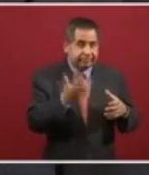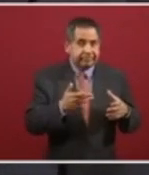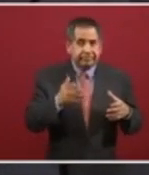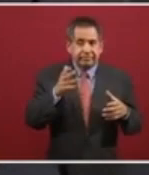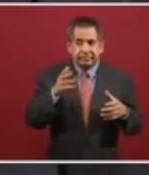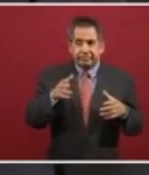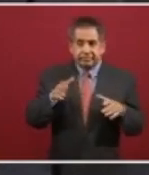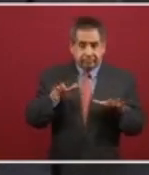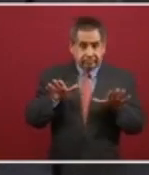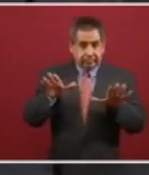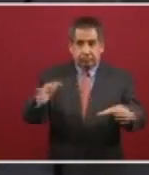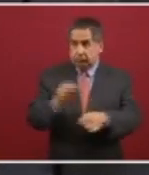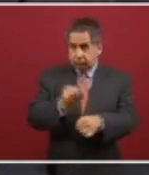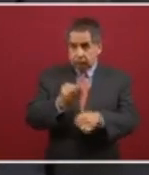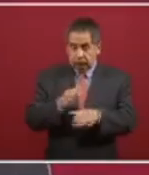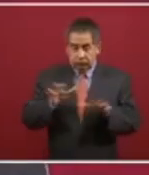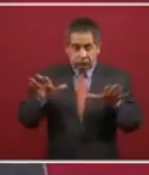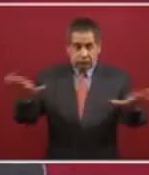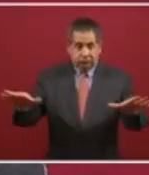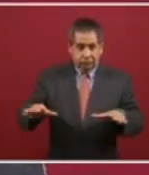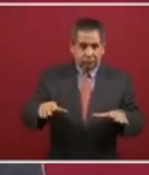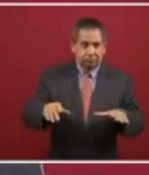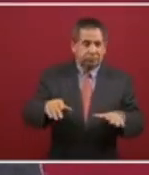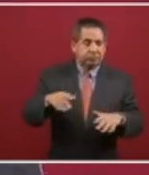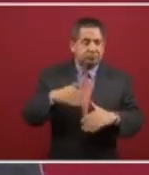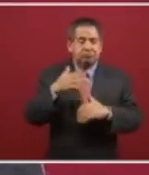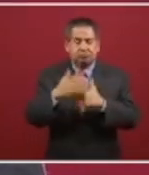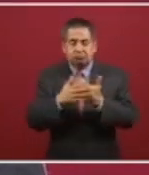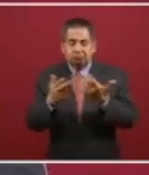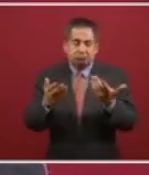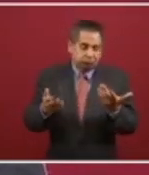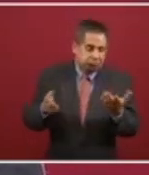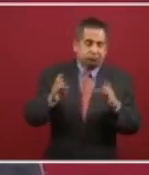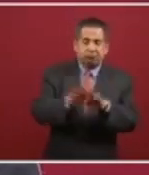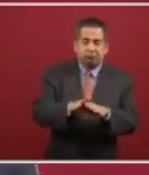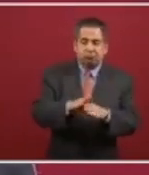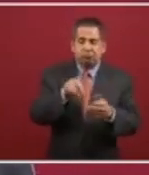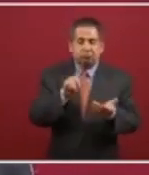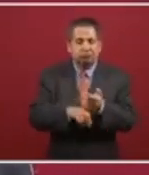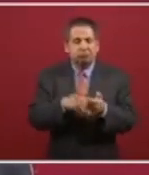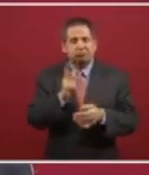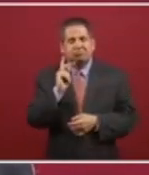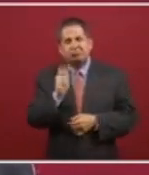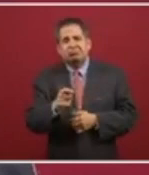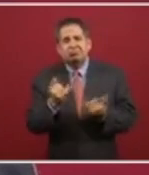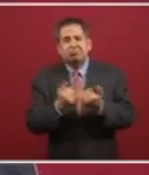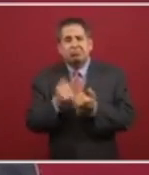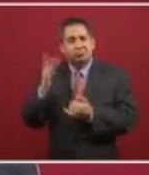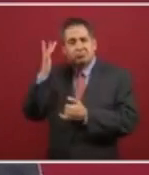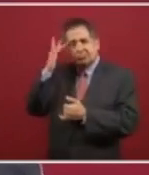el actual aeropuerto, que lo iban a cerrar, en un Santa Fe.